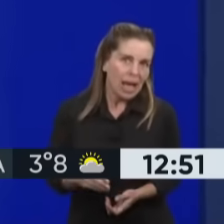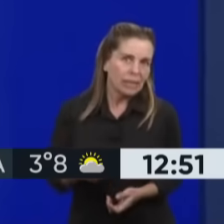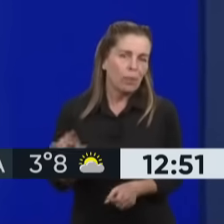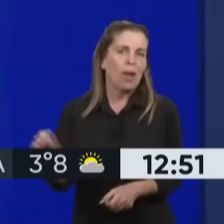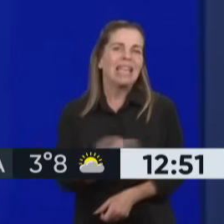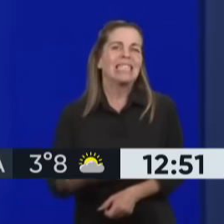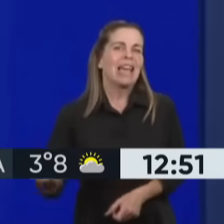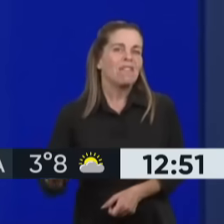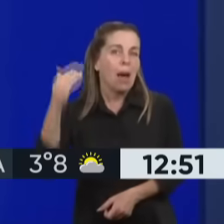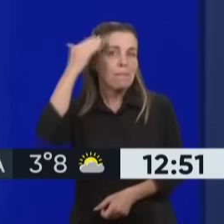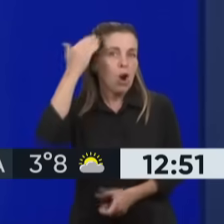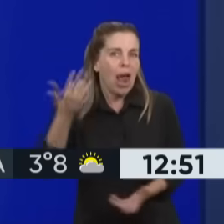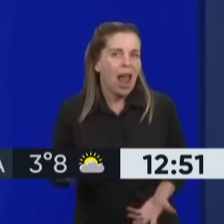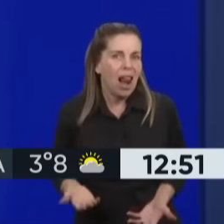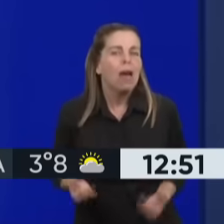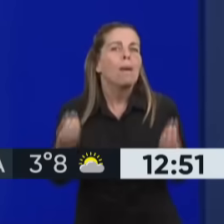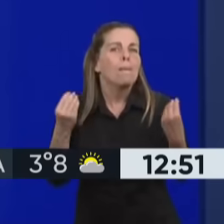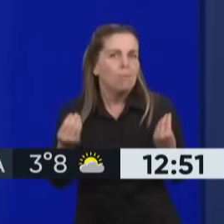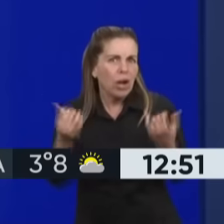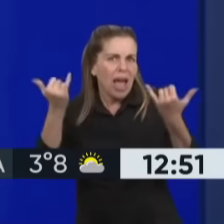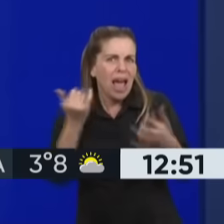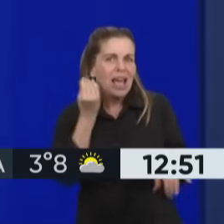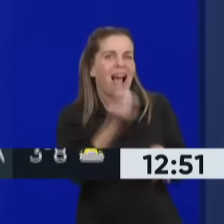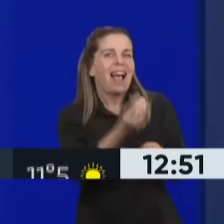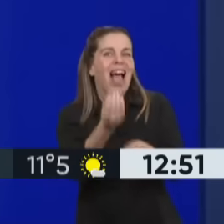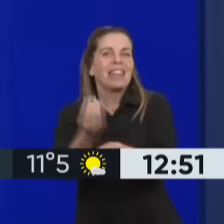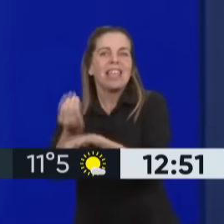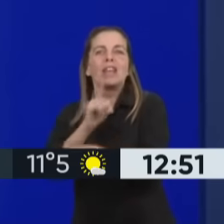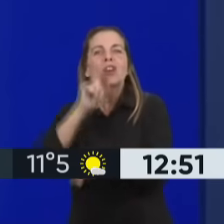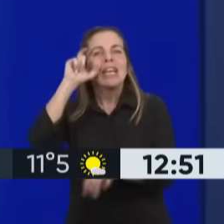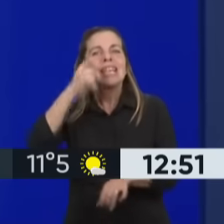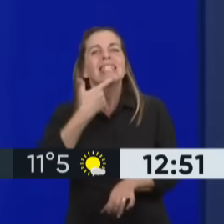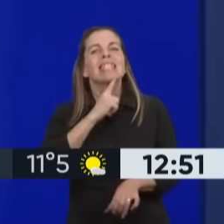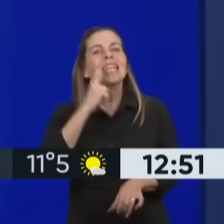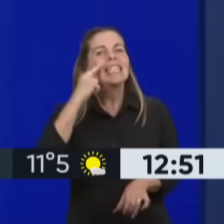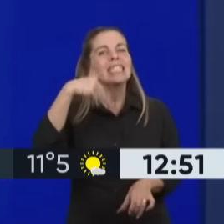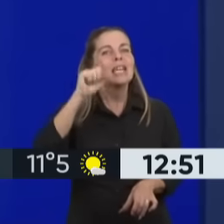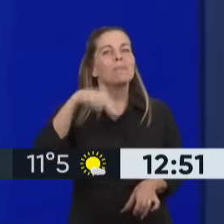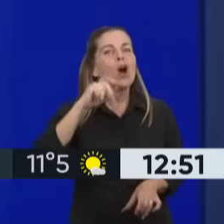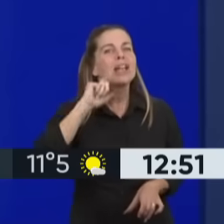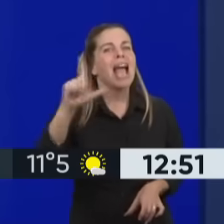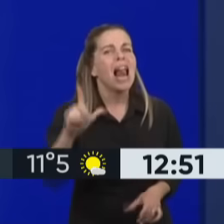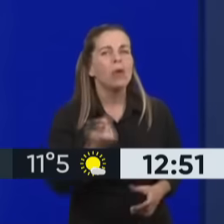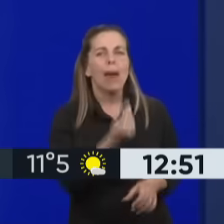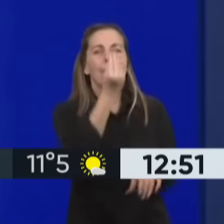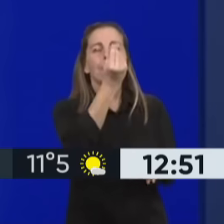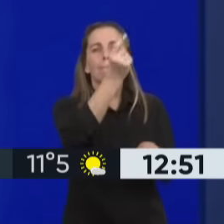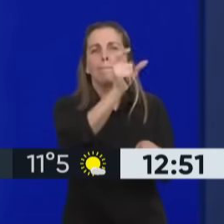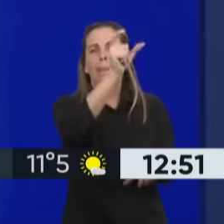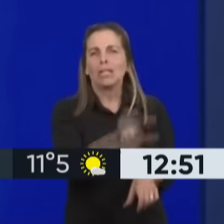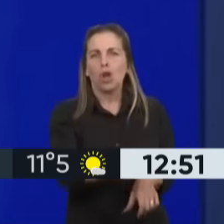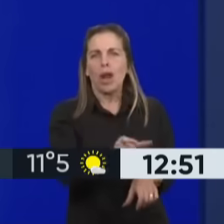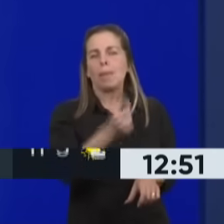son las candidaturas testimoniales y todos, digamos, los intendentes tirando el aparato.